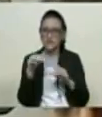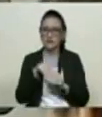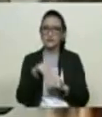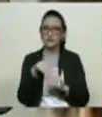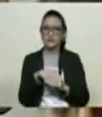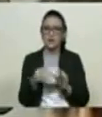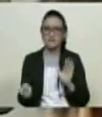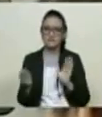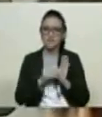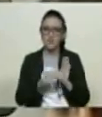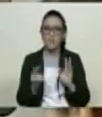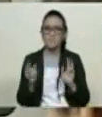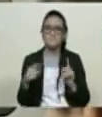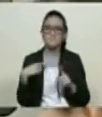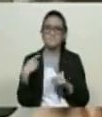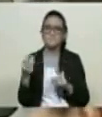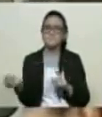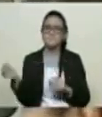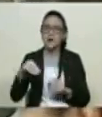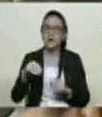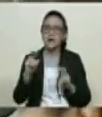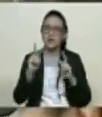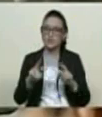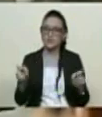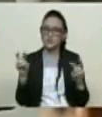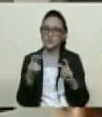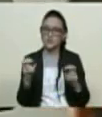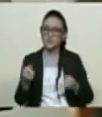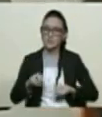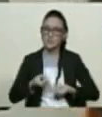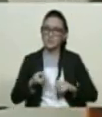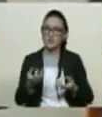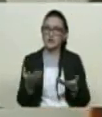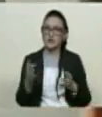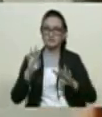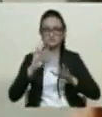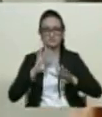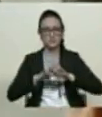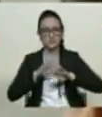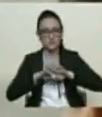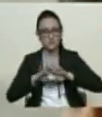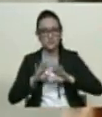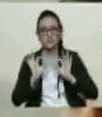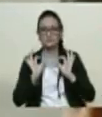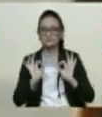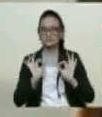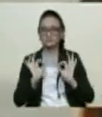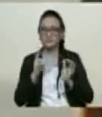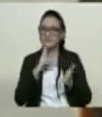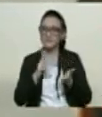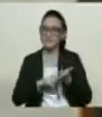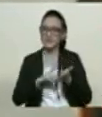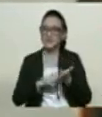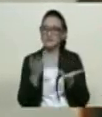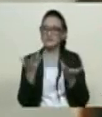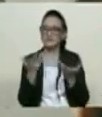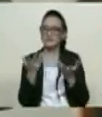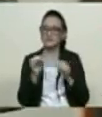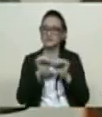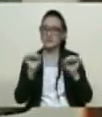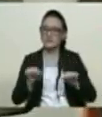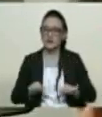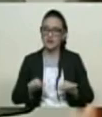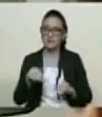otras nuevas auditorías para garantizar, como he dicho, la transparencia y la seguridad del sistema automatizado del